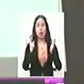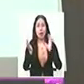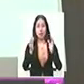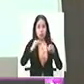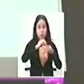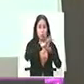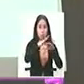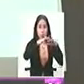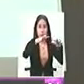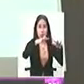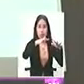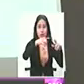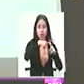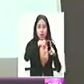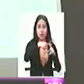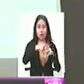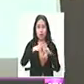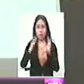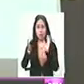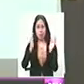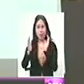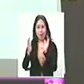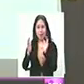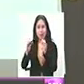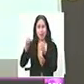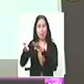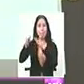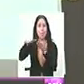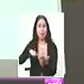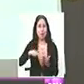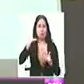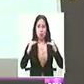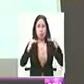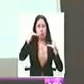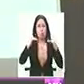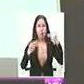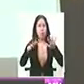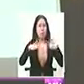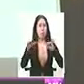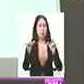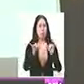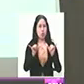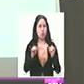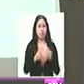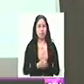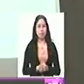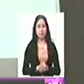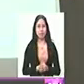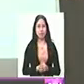contagios. Y aquí tiene que ver también con la cantidad de